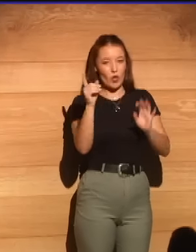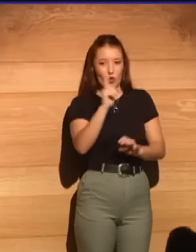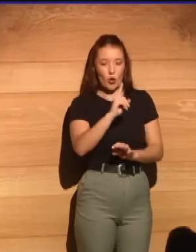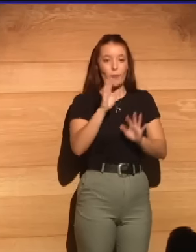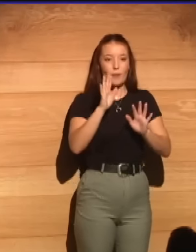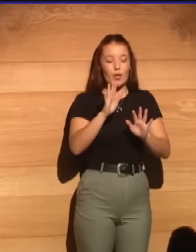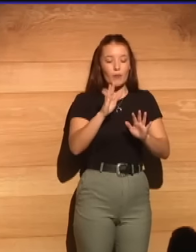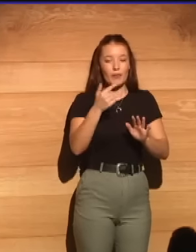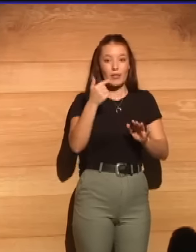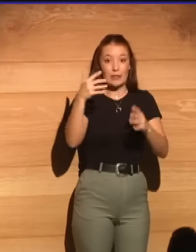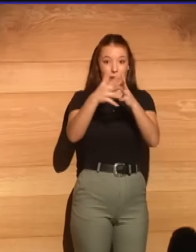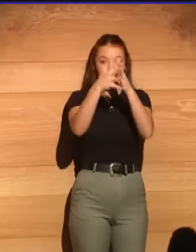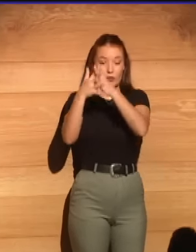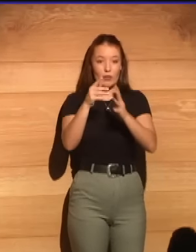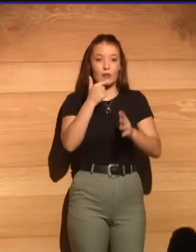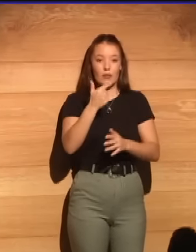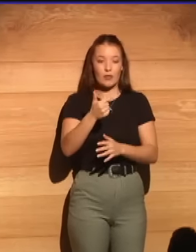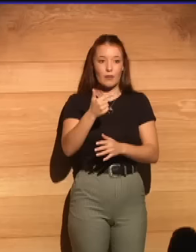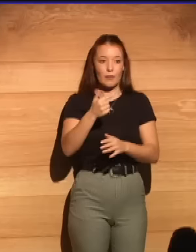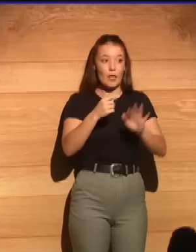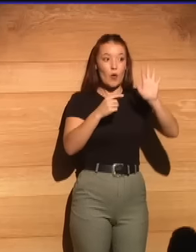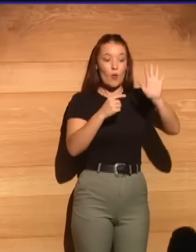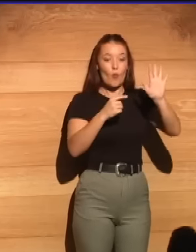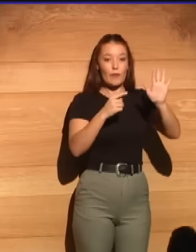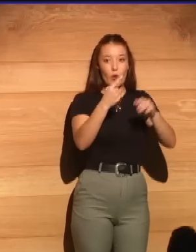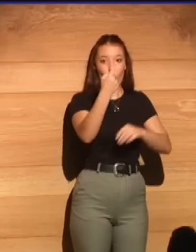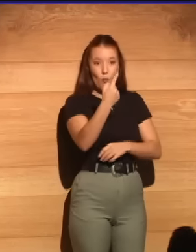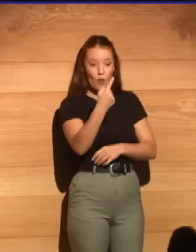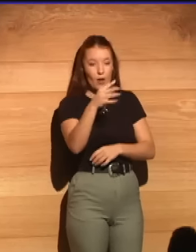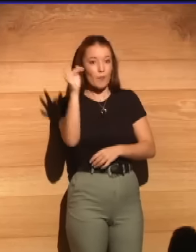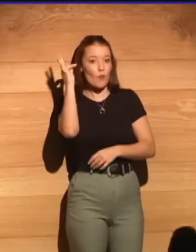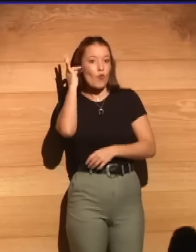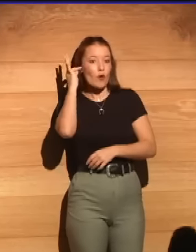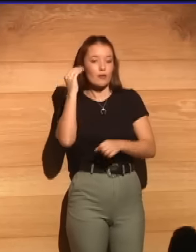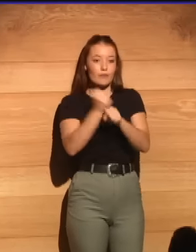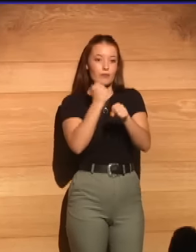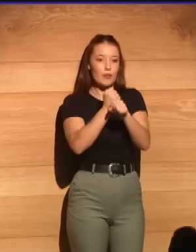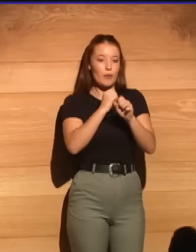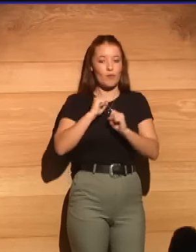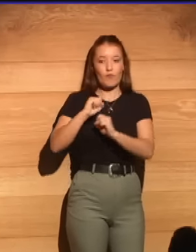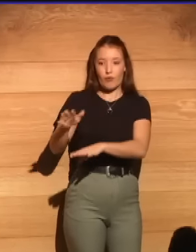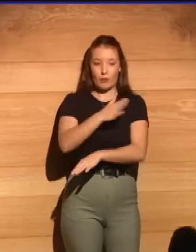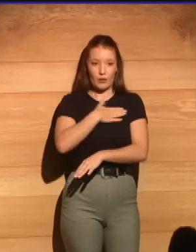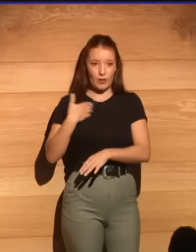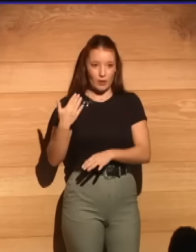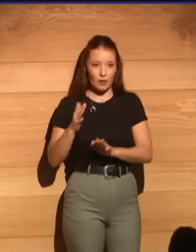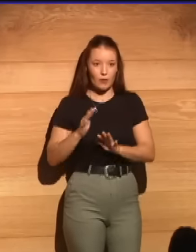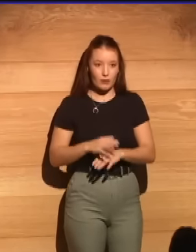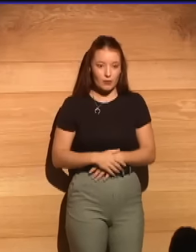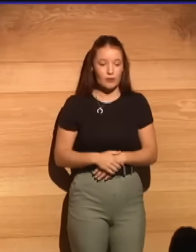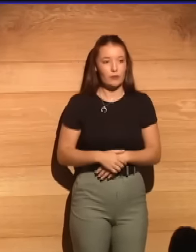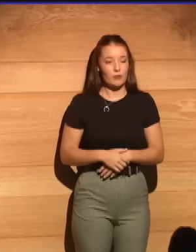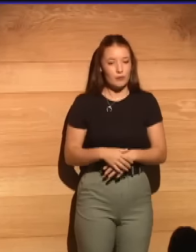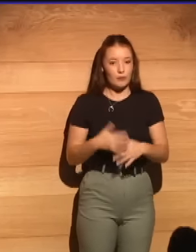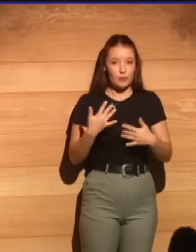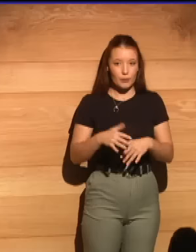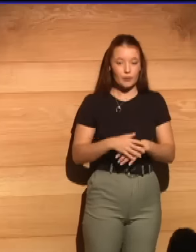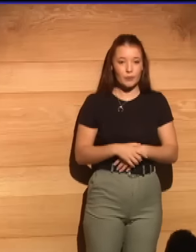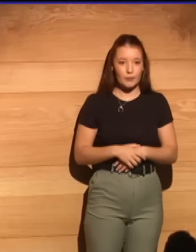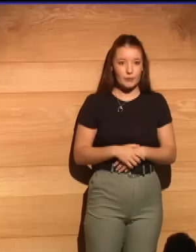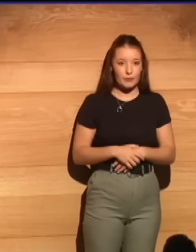que 1 de cada 4 mujeres en Estados Unidos se está planteando dejar de trabajar, con los términos, con lo que puede producir eso en